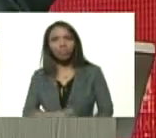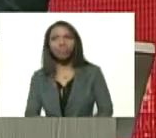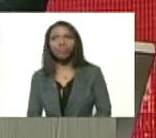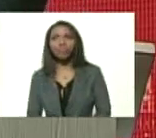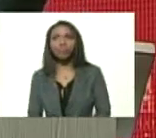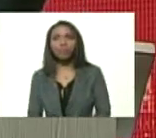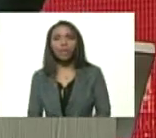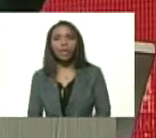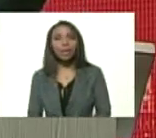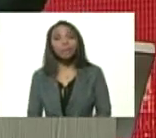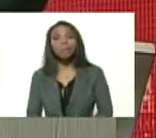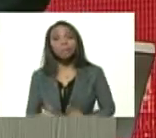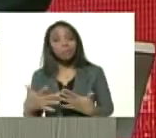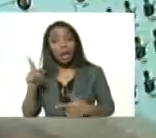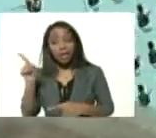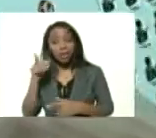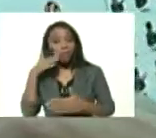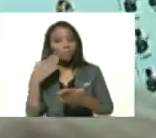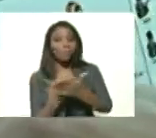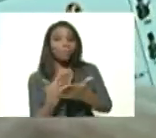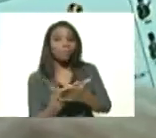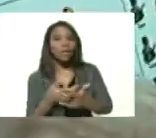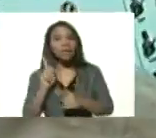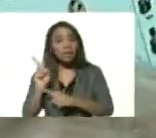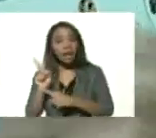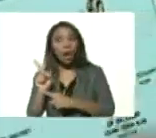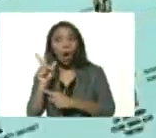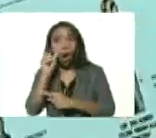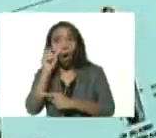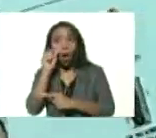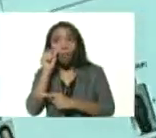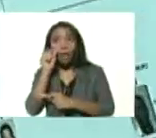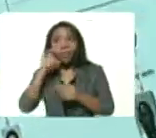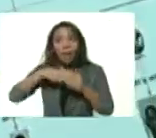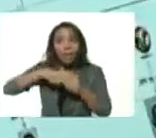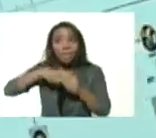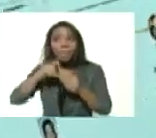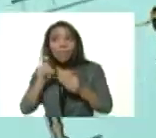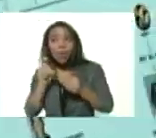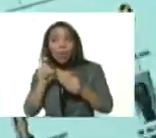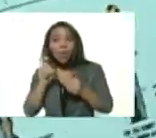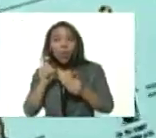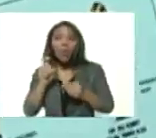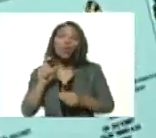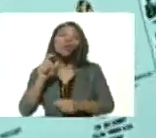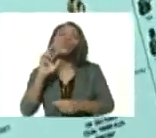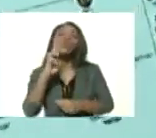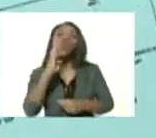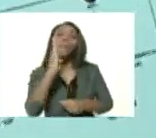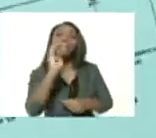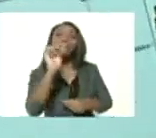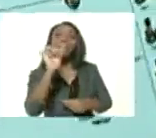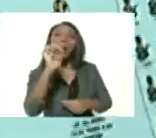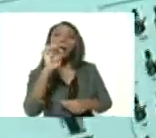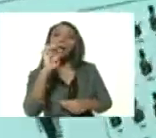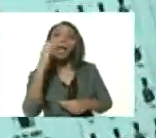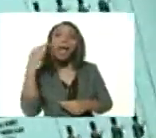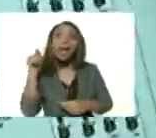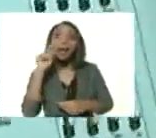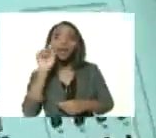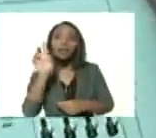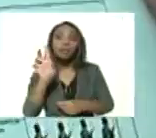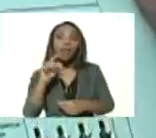que este era el testimonio del desertor Rubén Darío Fernández Figuera, pero